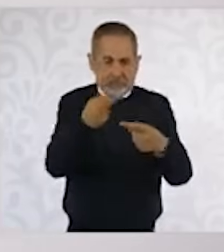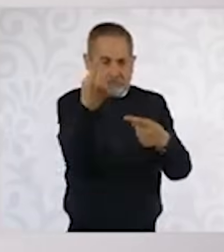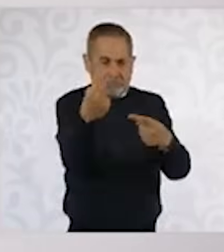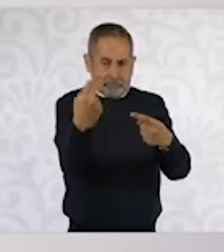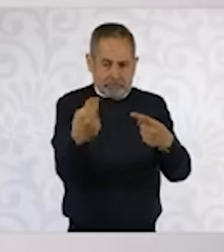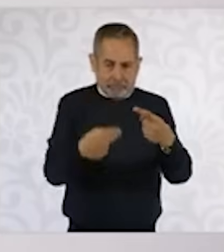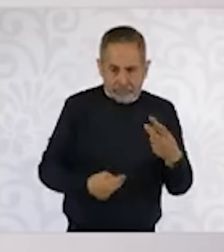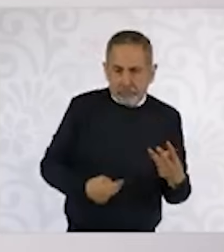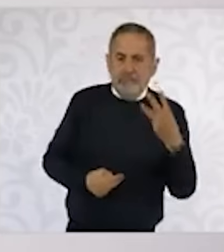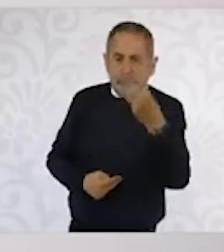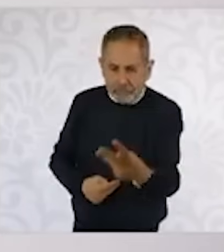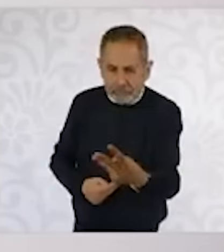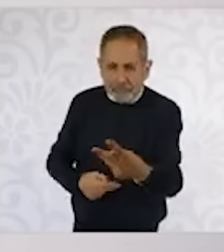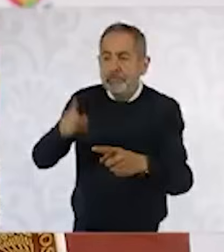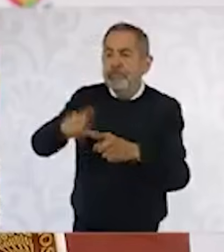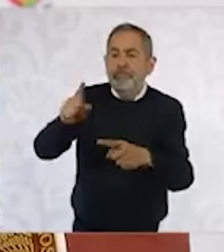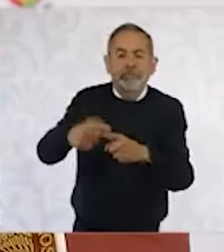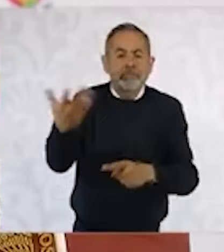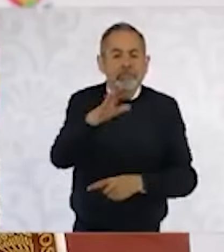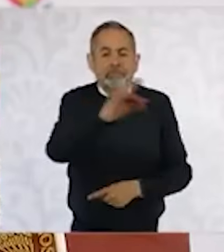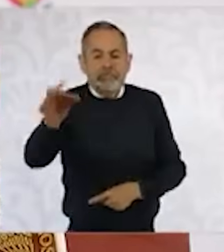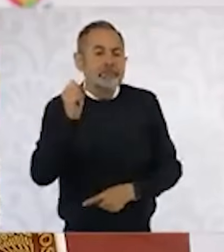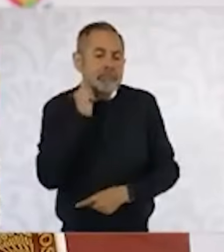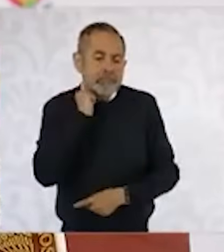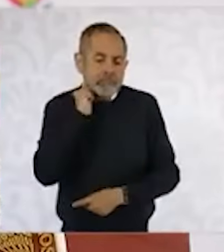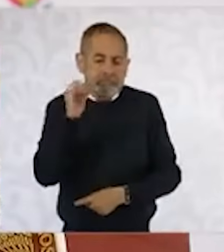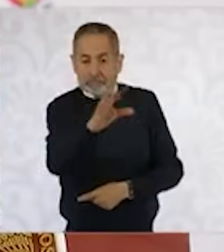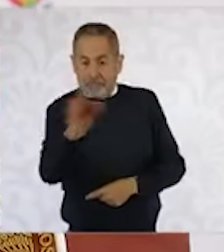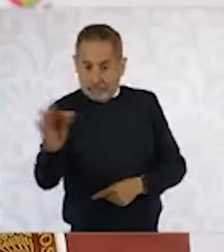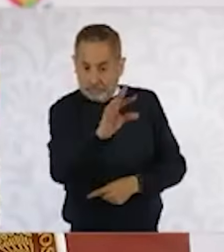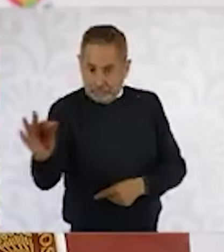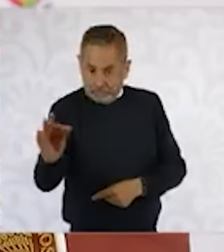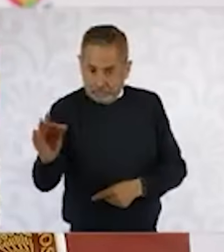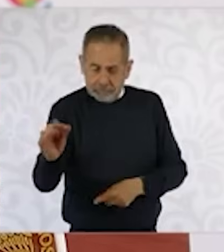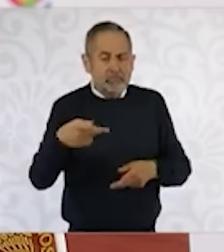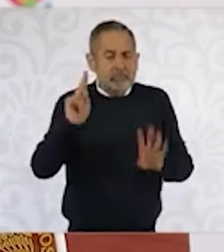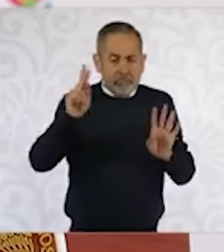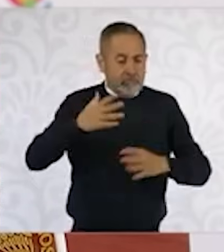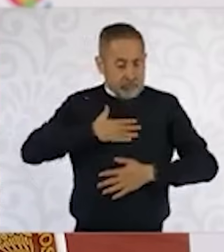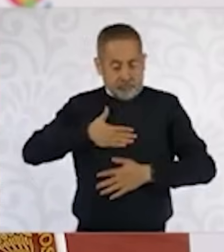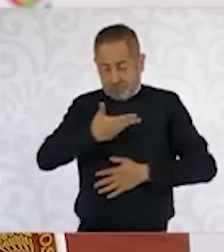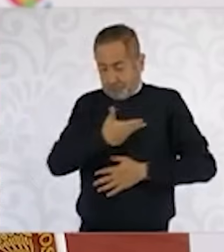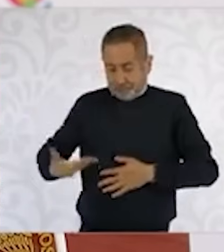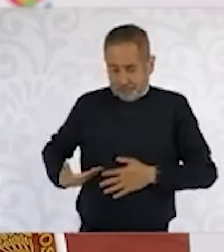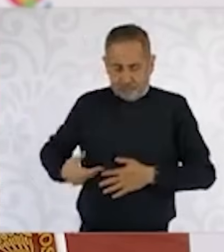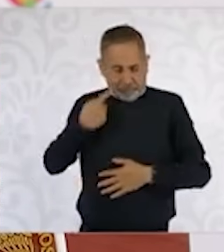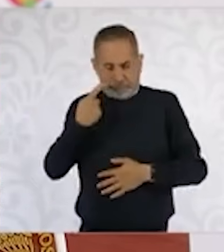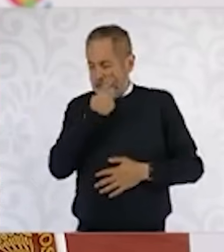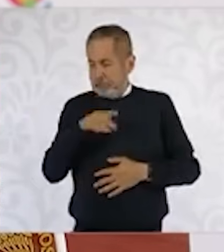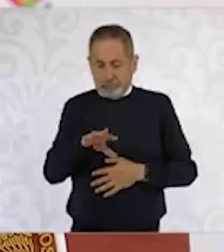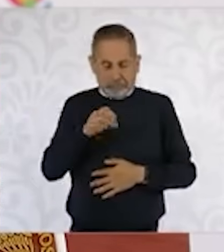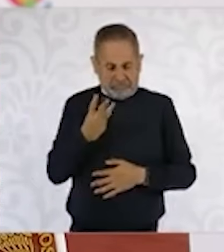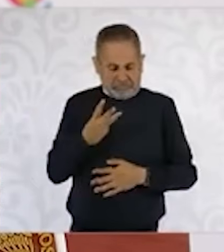Pero sí tienen independencia, ¿sí me entienden? Aún y cuando los enviaban los presidentes y eran electos o elegidos